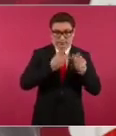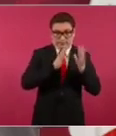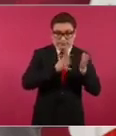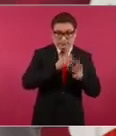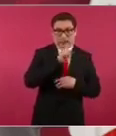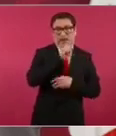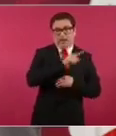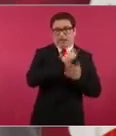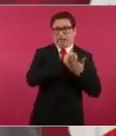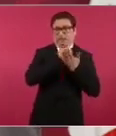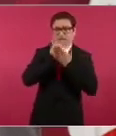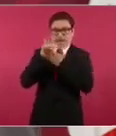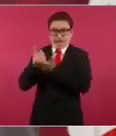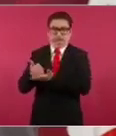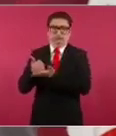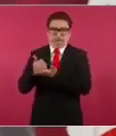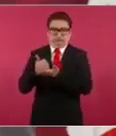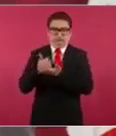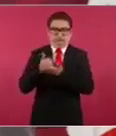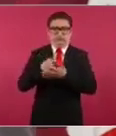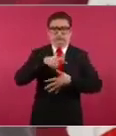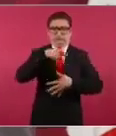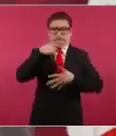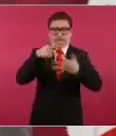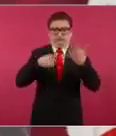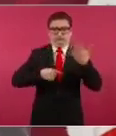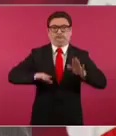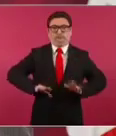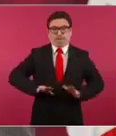Y hay algunos requisitos,